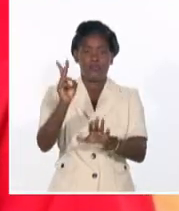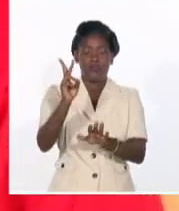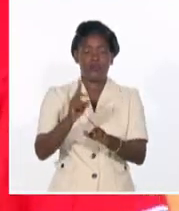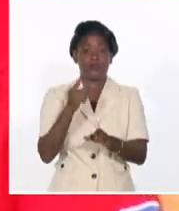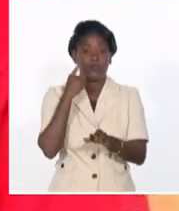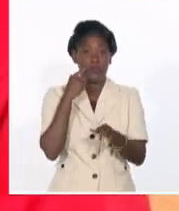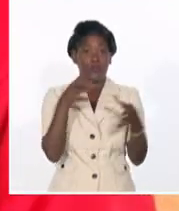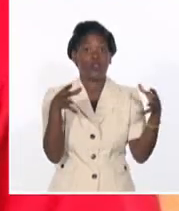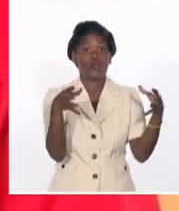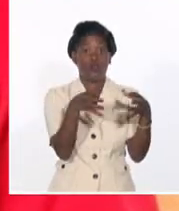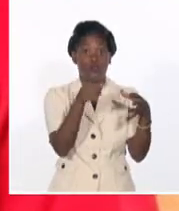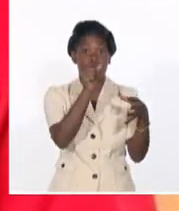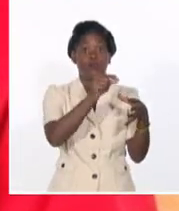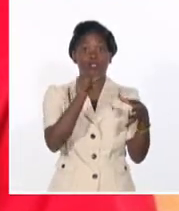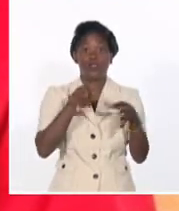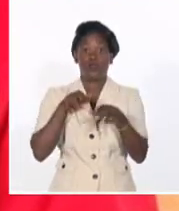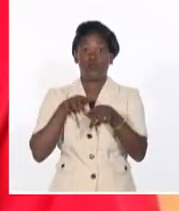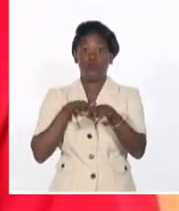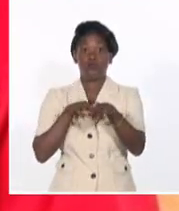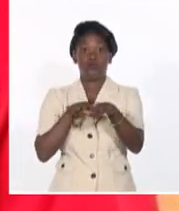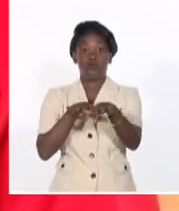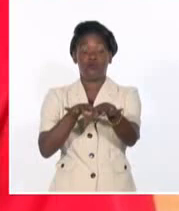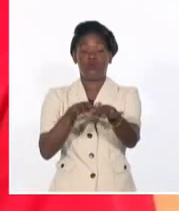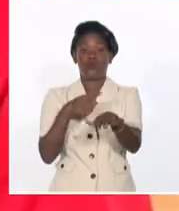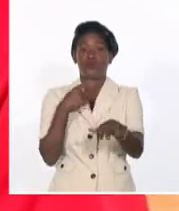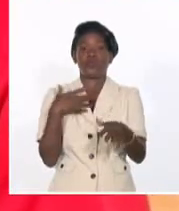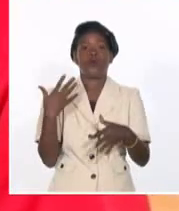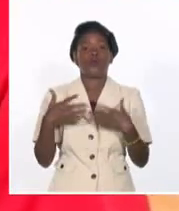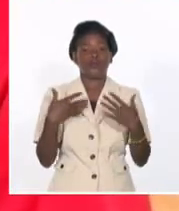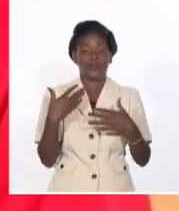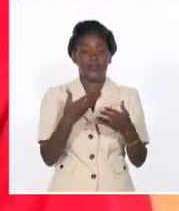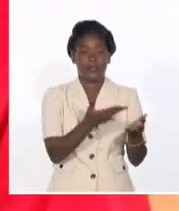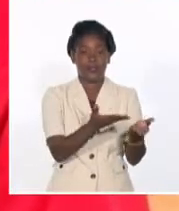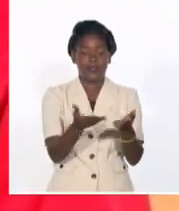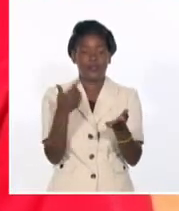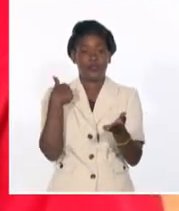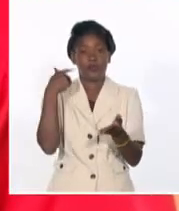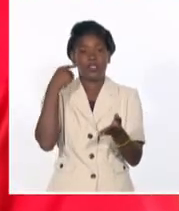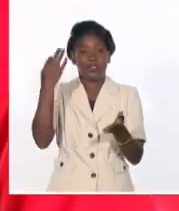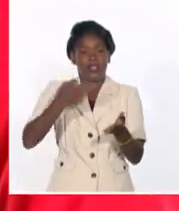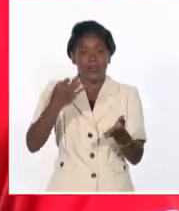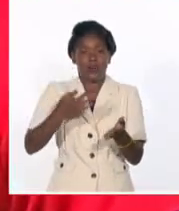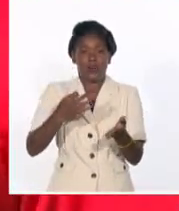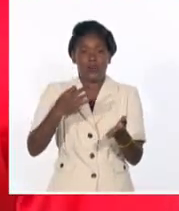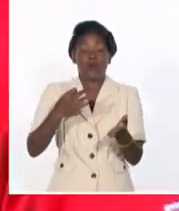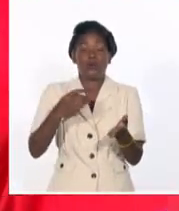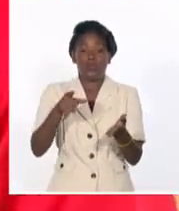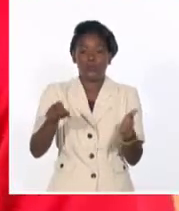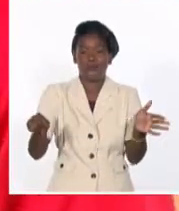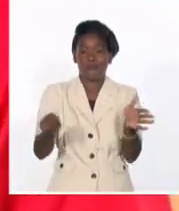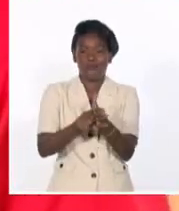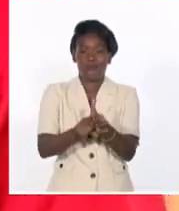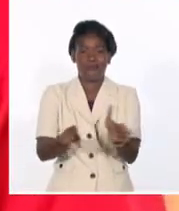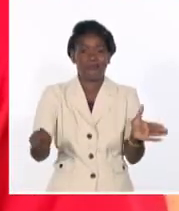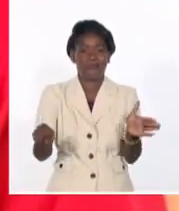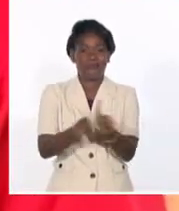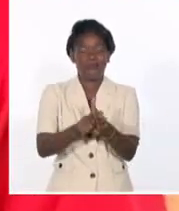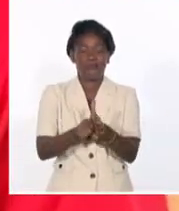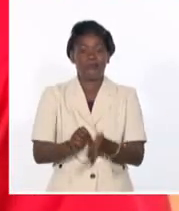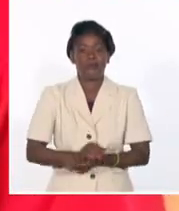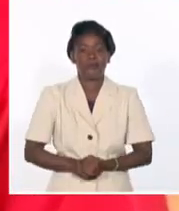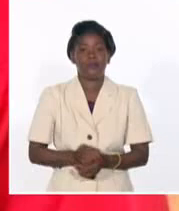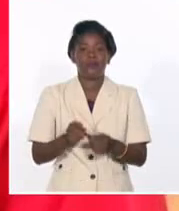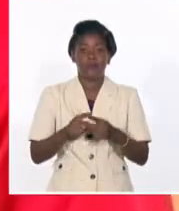de público que ya están abordando el estadio. Nosotros estamos convencidos que el estadio se va a llenar completamente, y además hay un grupo de actividades que se